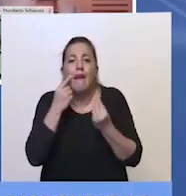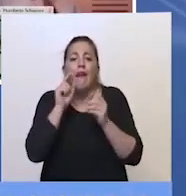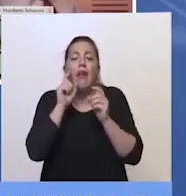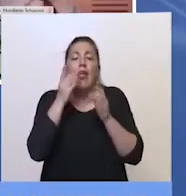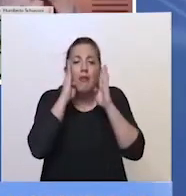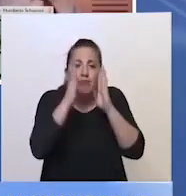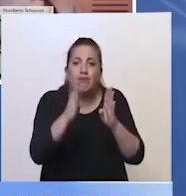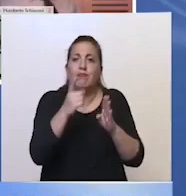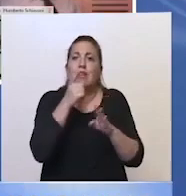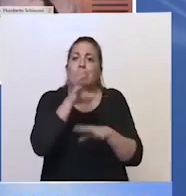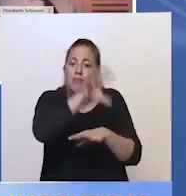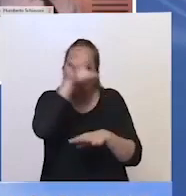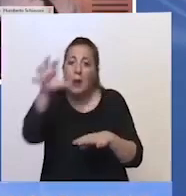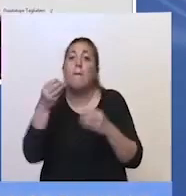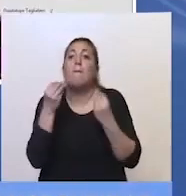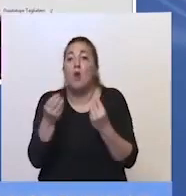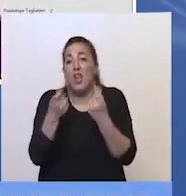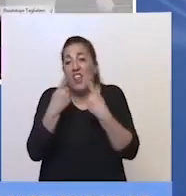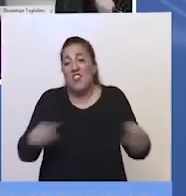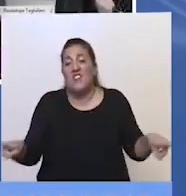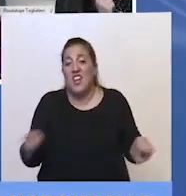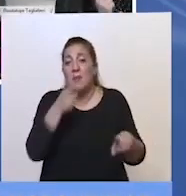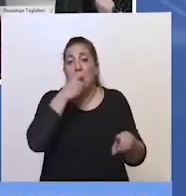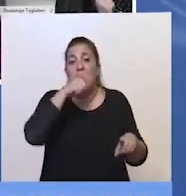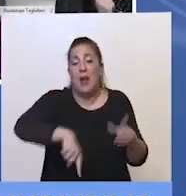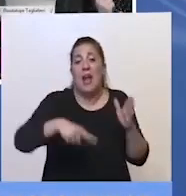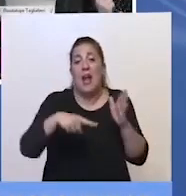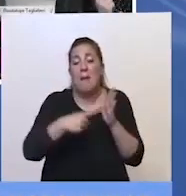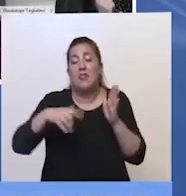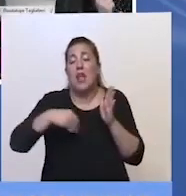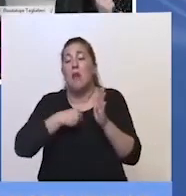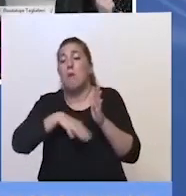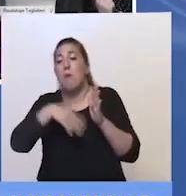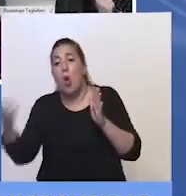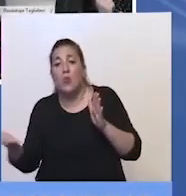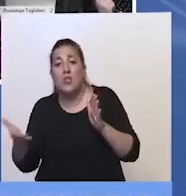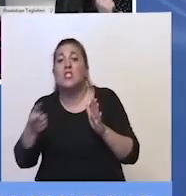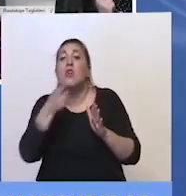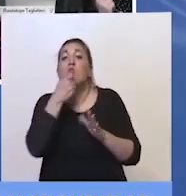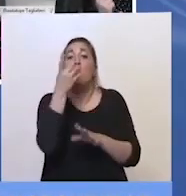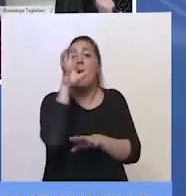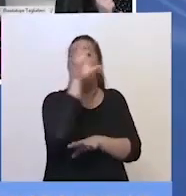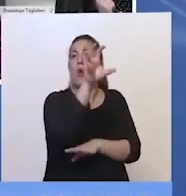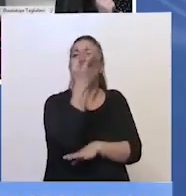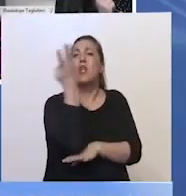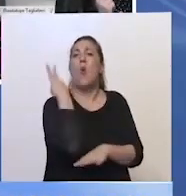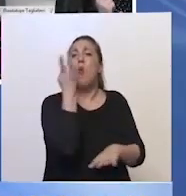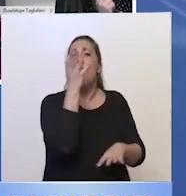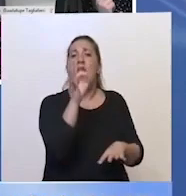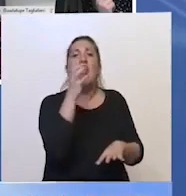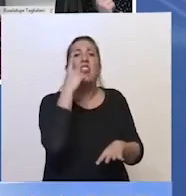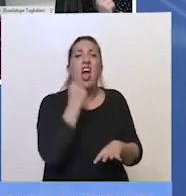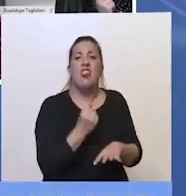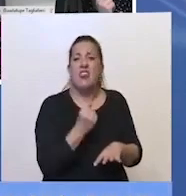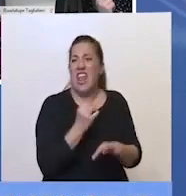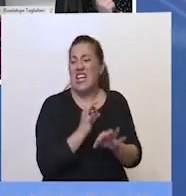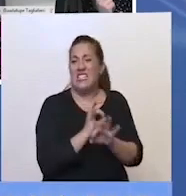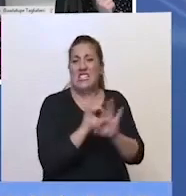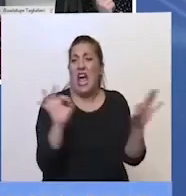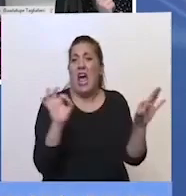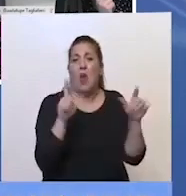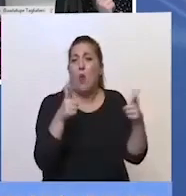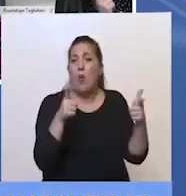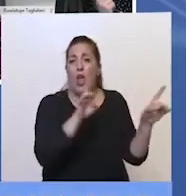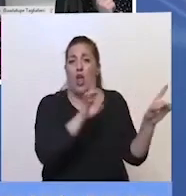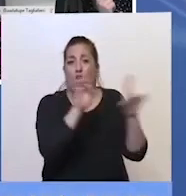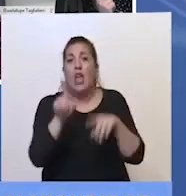Digo porque no es lo mismo el AMBA, insisto, que una provincia que hace 40 días no tiene circulación o nunca ha tenido circulación, sino